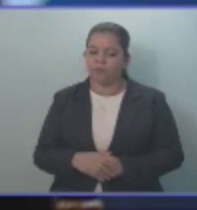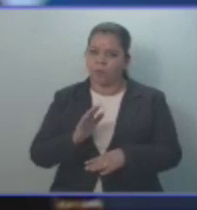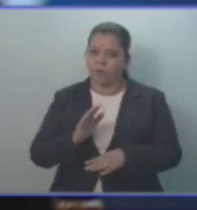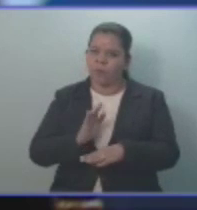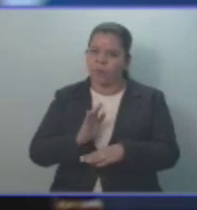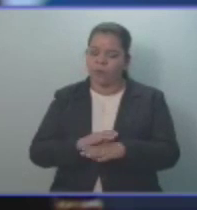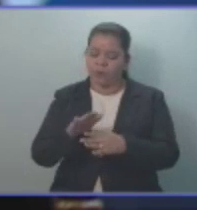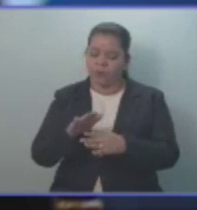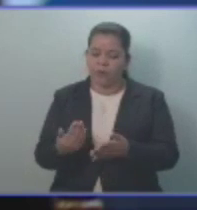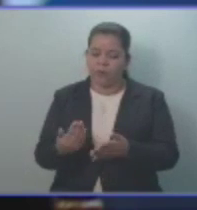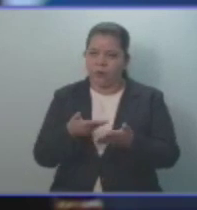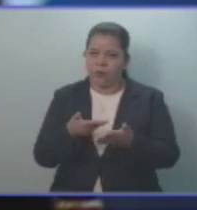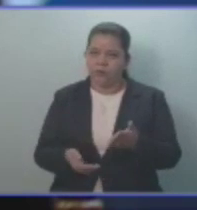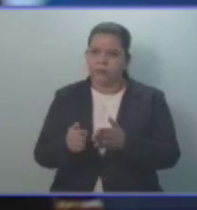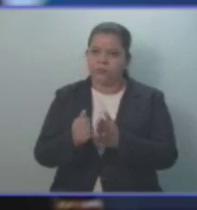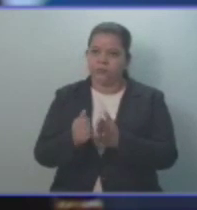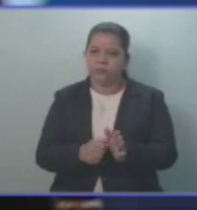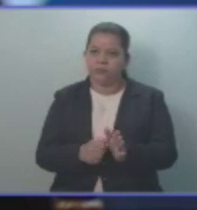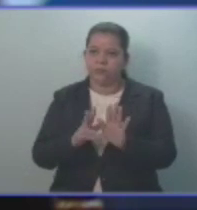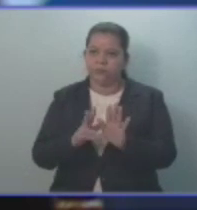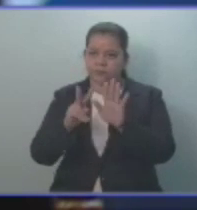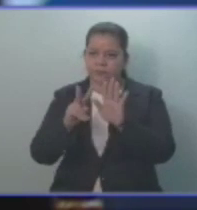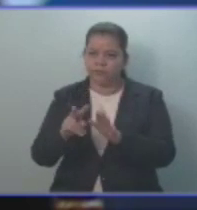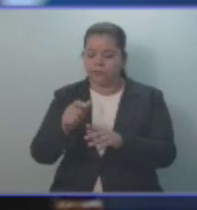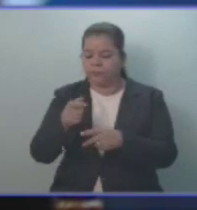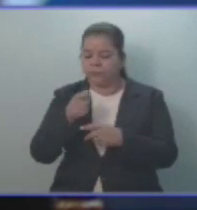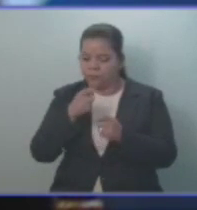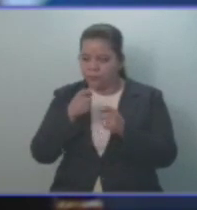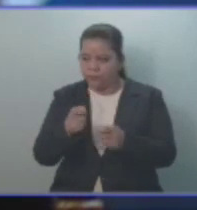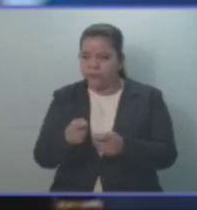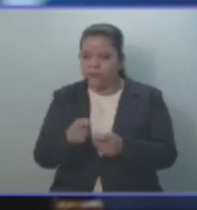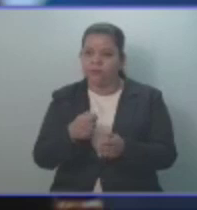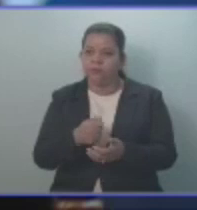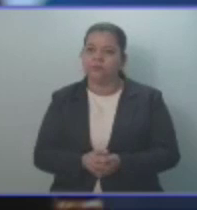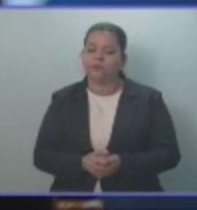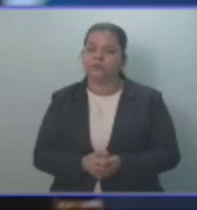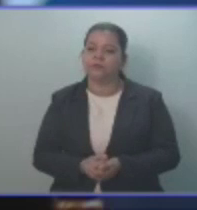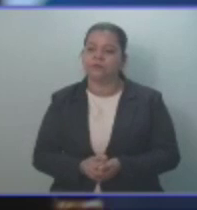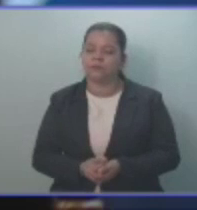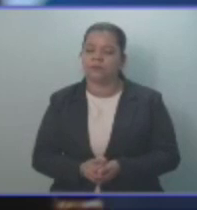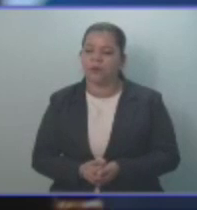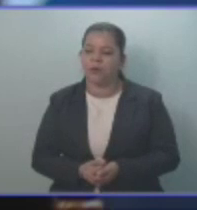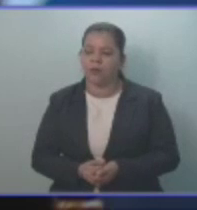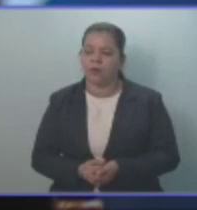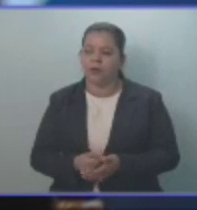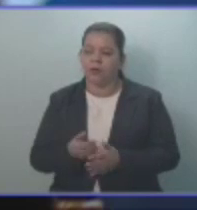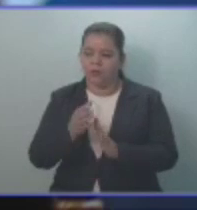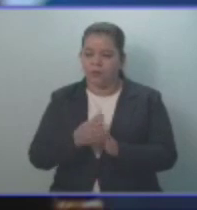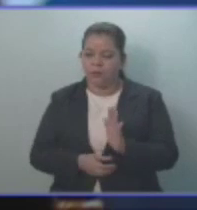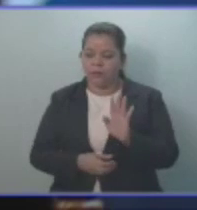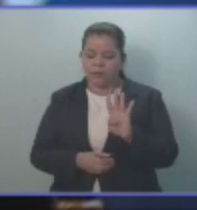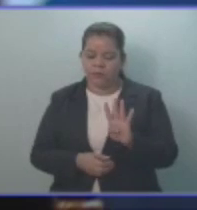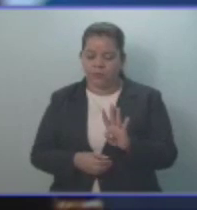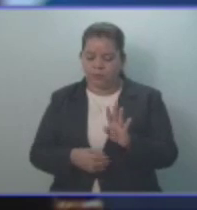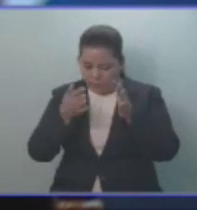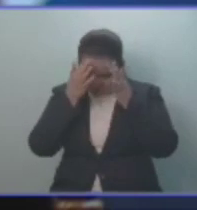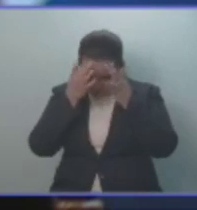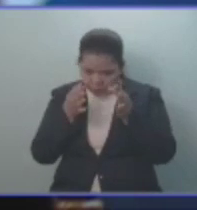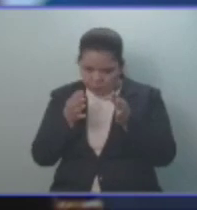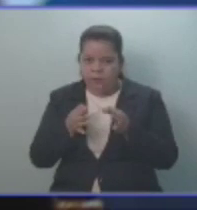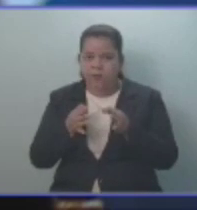de documentos. Artículo 17, notificación de documentos. Capítulo 4,